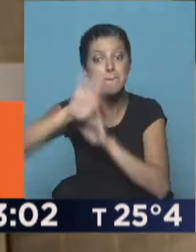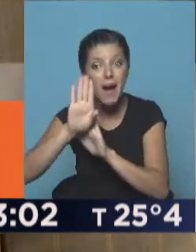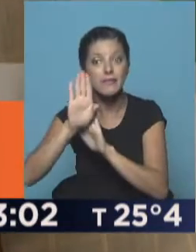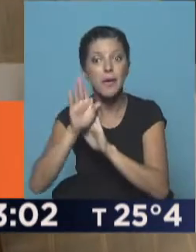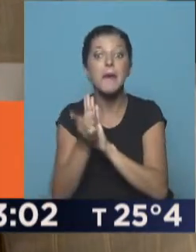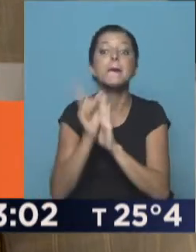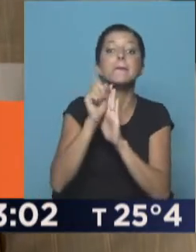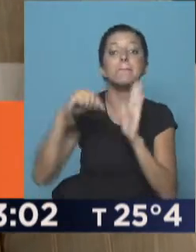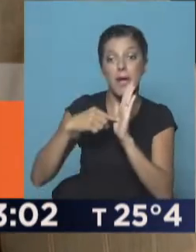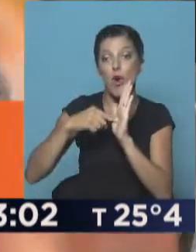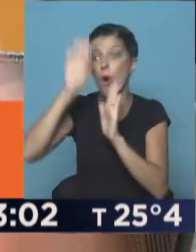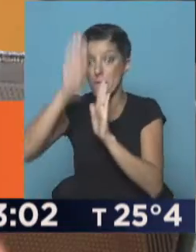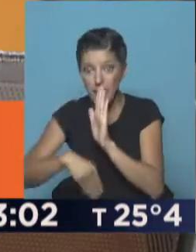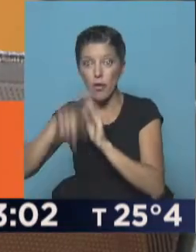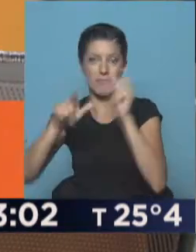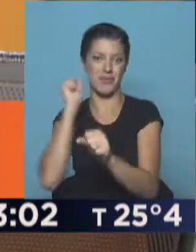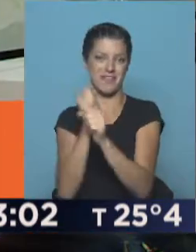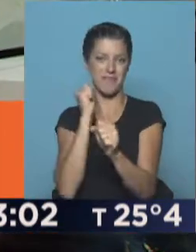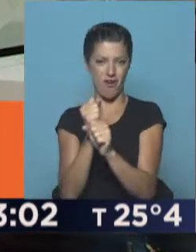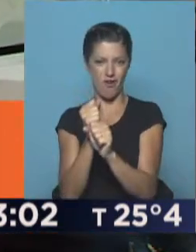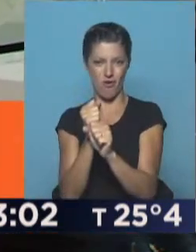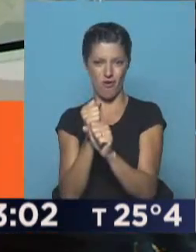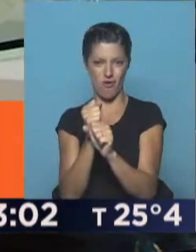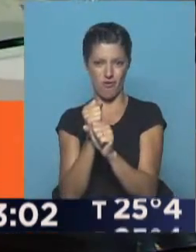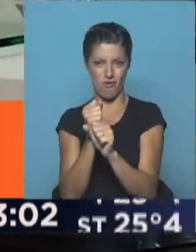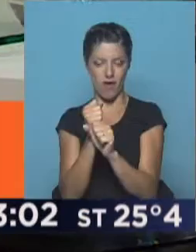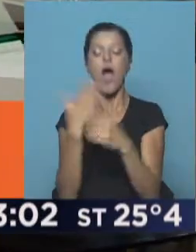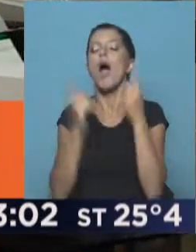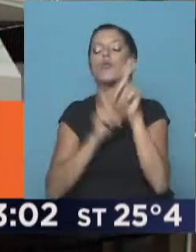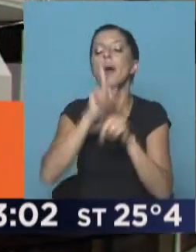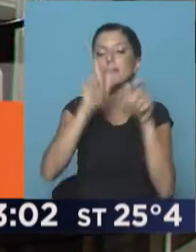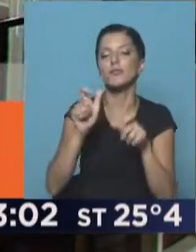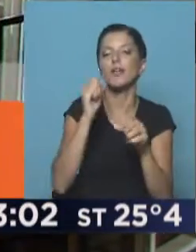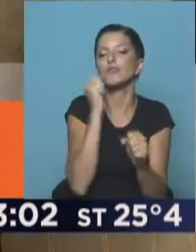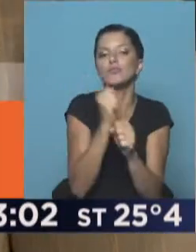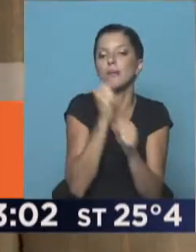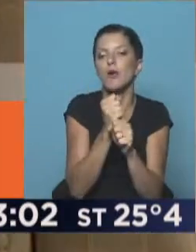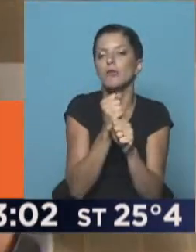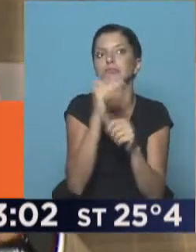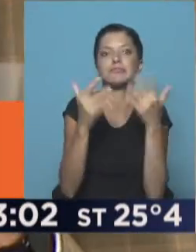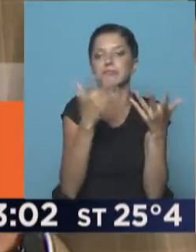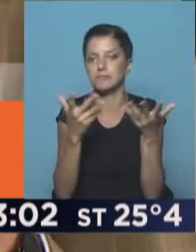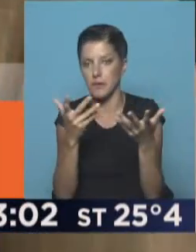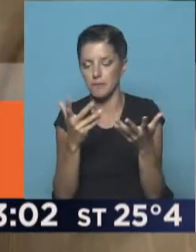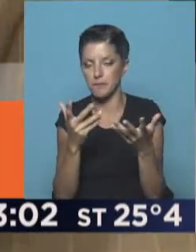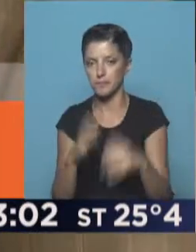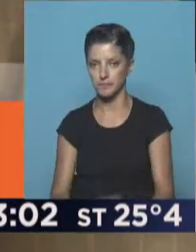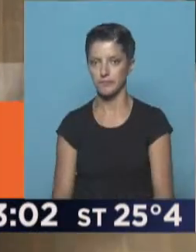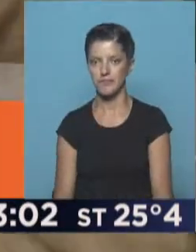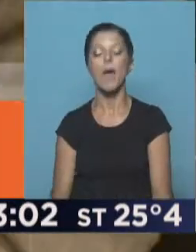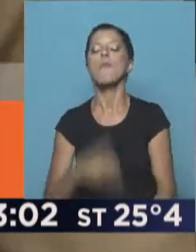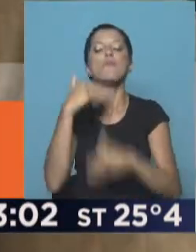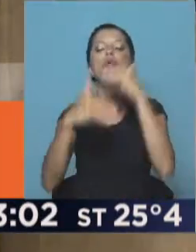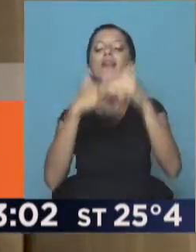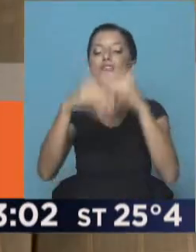produce mucha menos gente. Con menos mano de obra. Claro, y hay gente que pasa a tener un desempleo estructural. O sea, el progreso